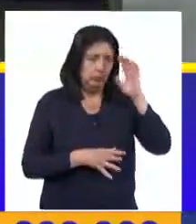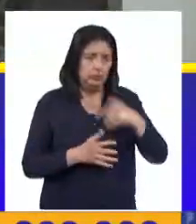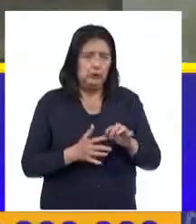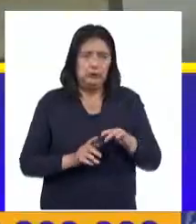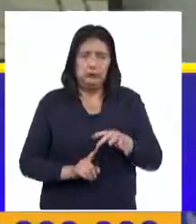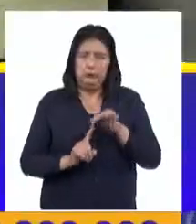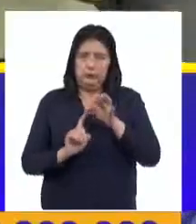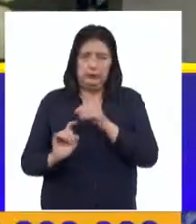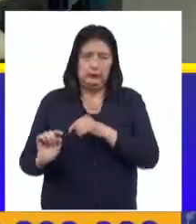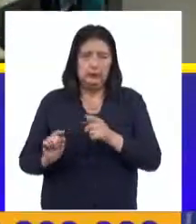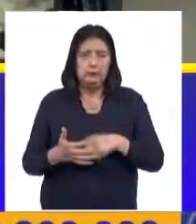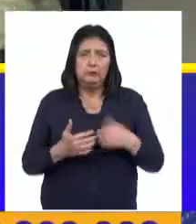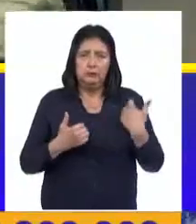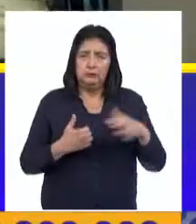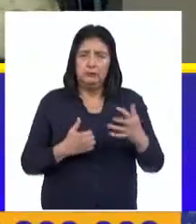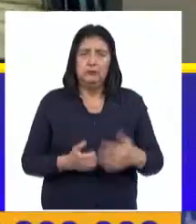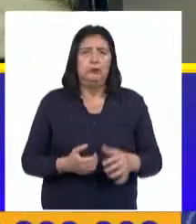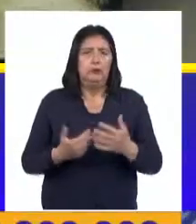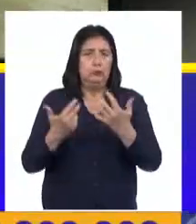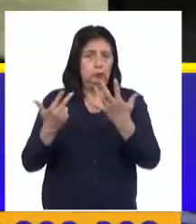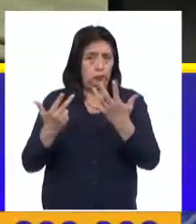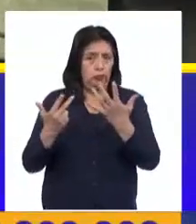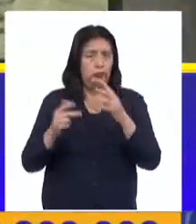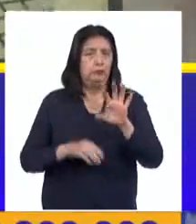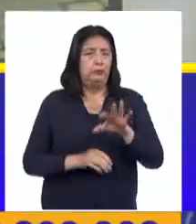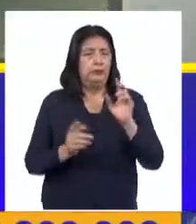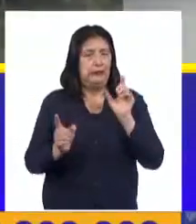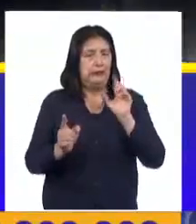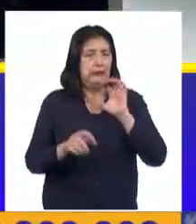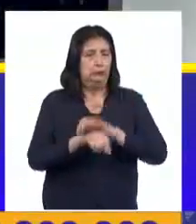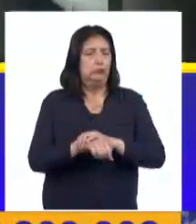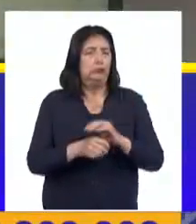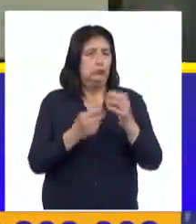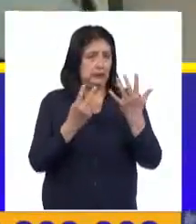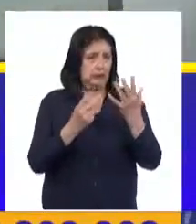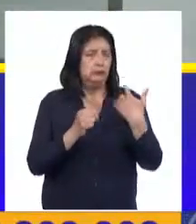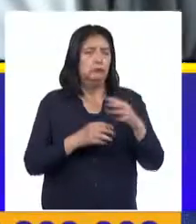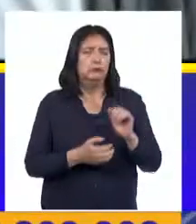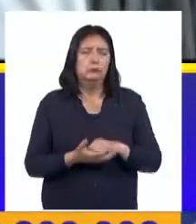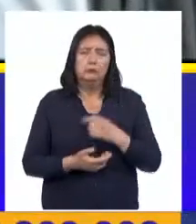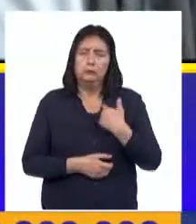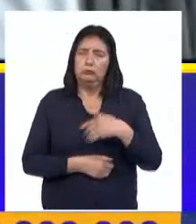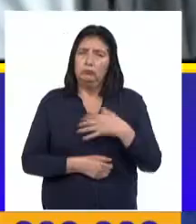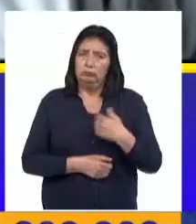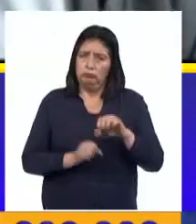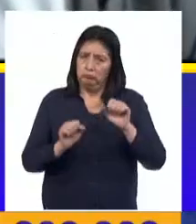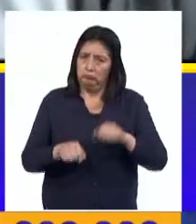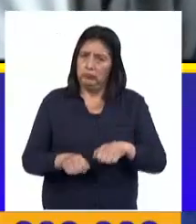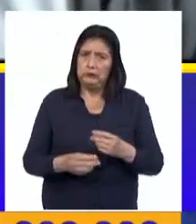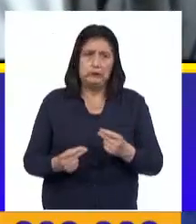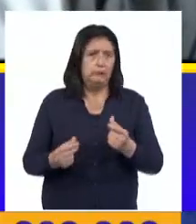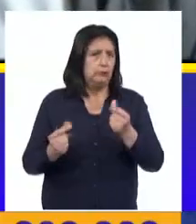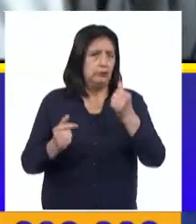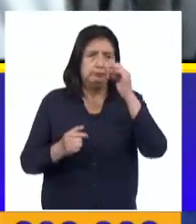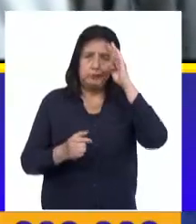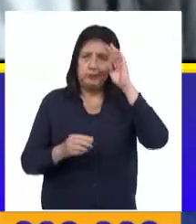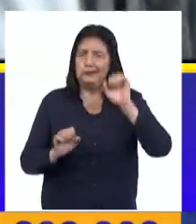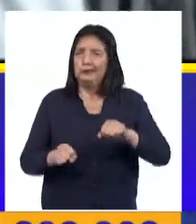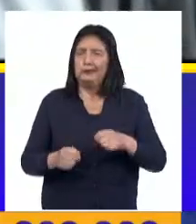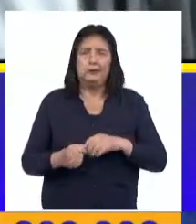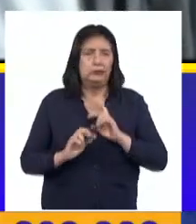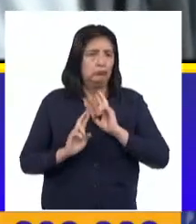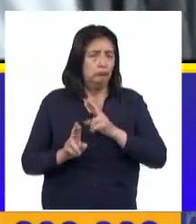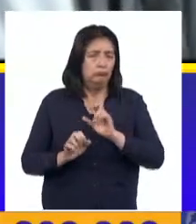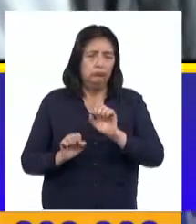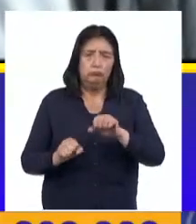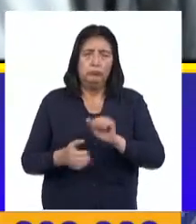ya a 7 de los 8 delincuentes. Lo que hace ver de que hay una capacidad de respuesta inmediata por parte de la policía, como